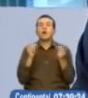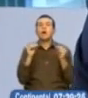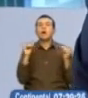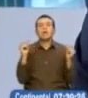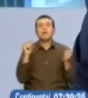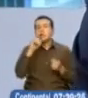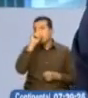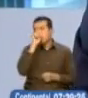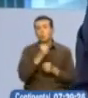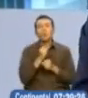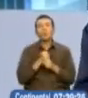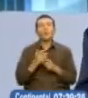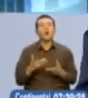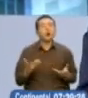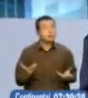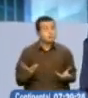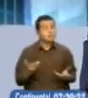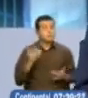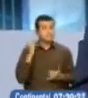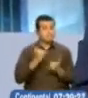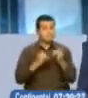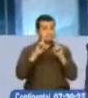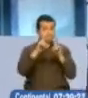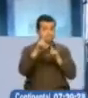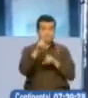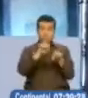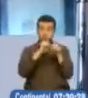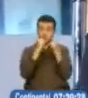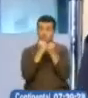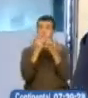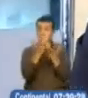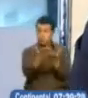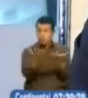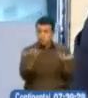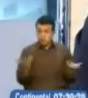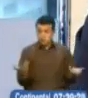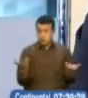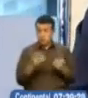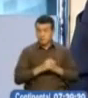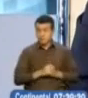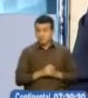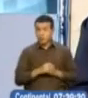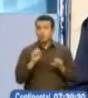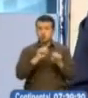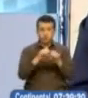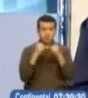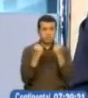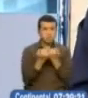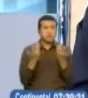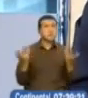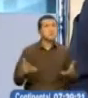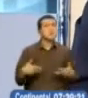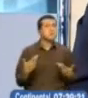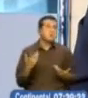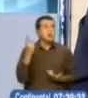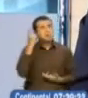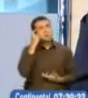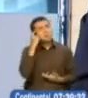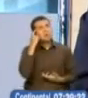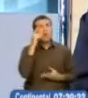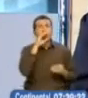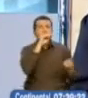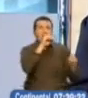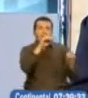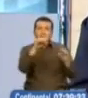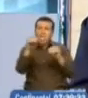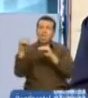empleo? Y por último, ¿qué sociedad queremos tener, amigos televidentes? Una sociedad que parta simplemente de la